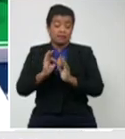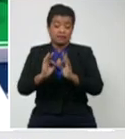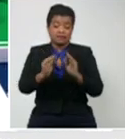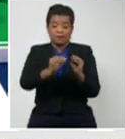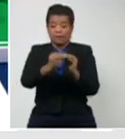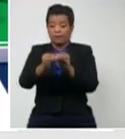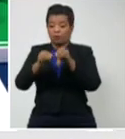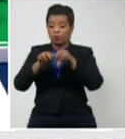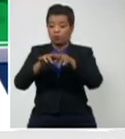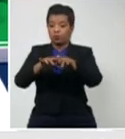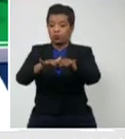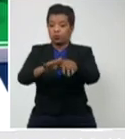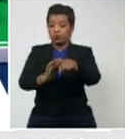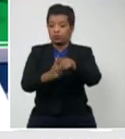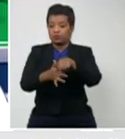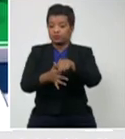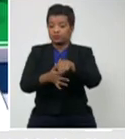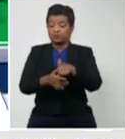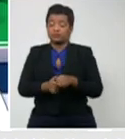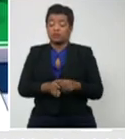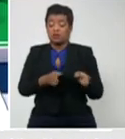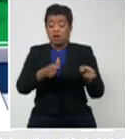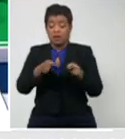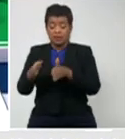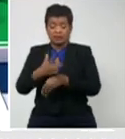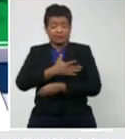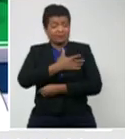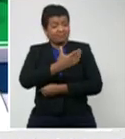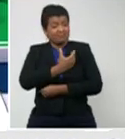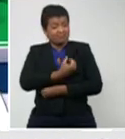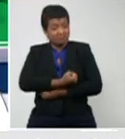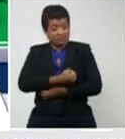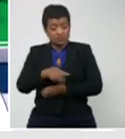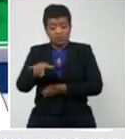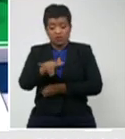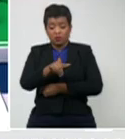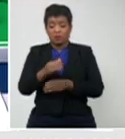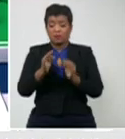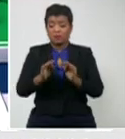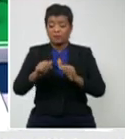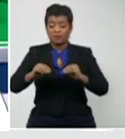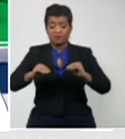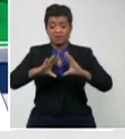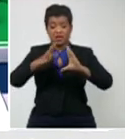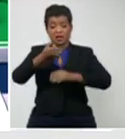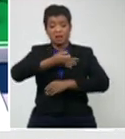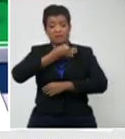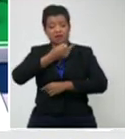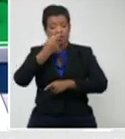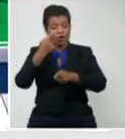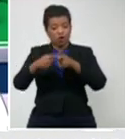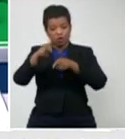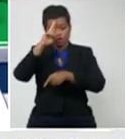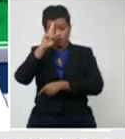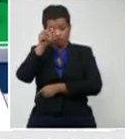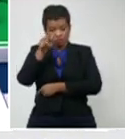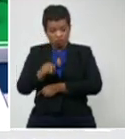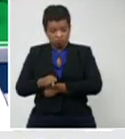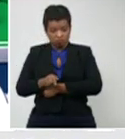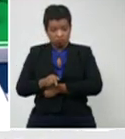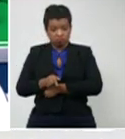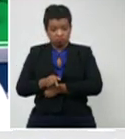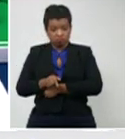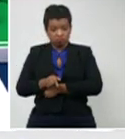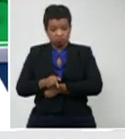Y lamentablemente también, me lo reforzaba esta mañana el doctor Somarriba, 58